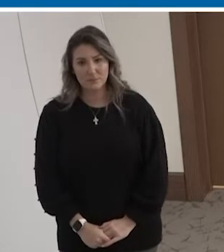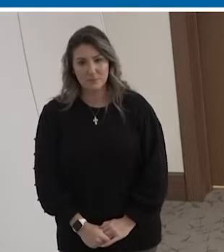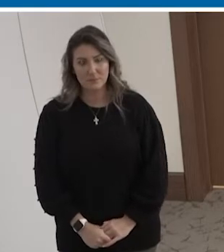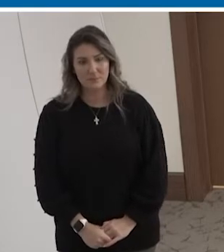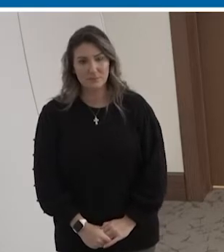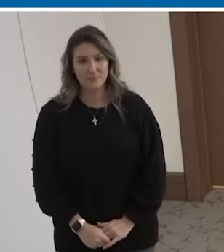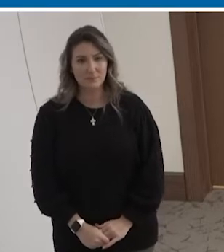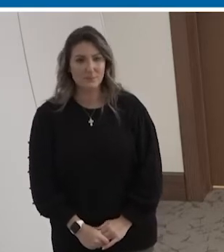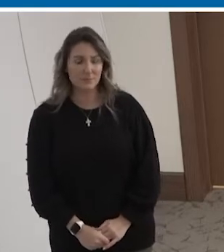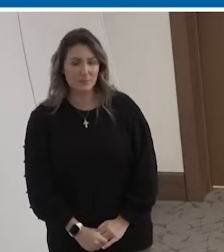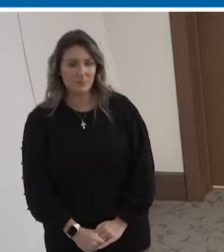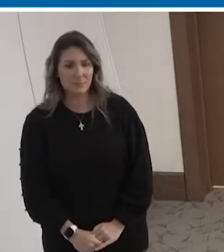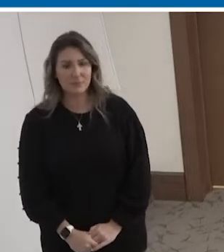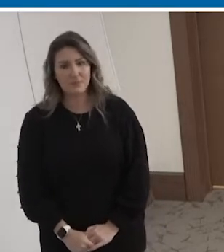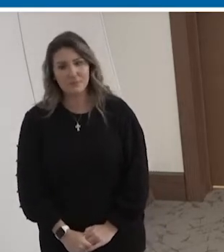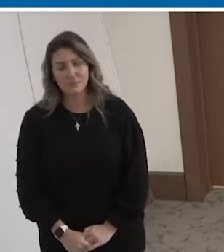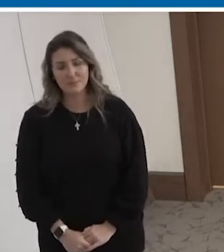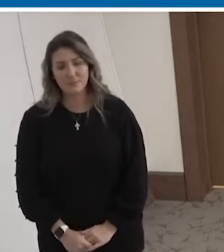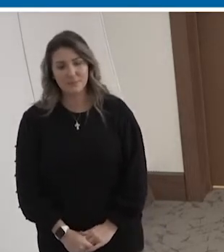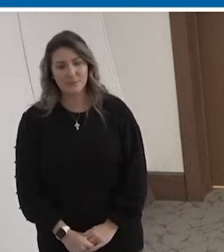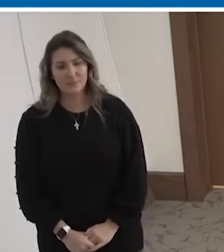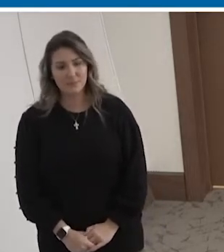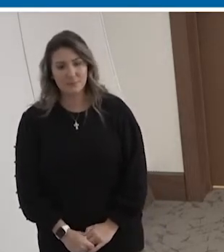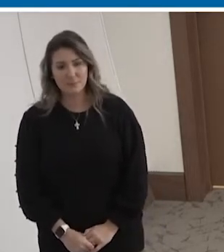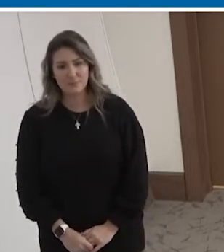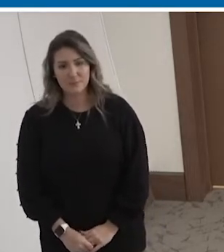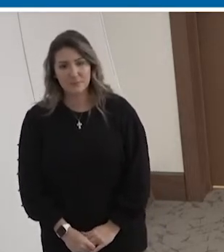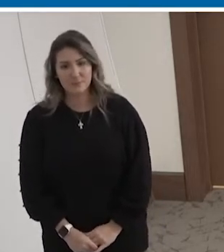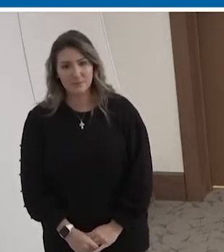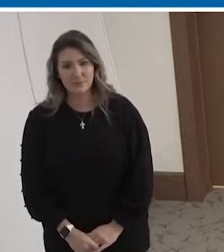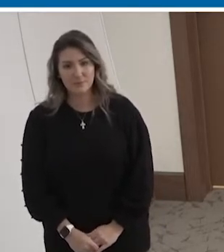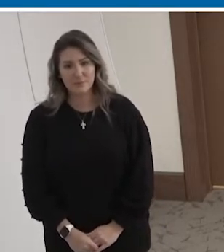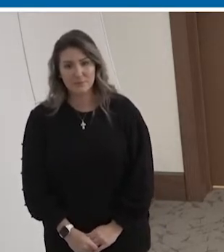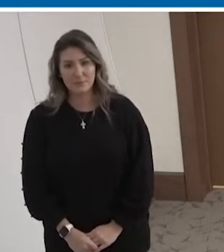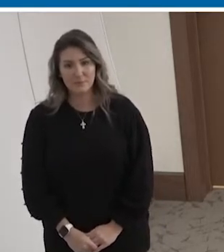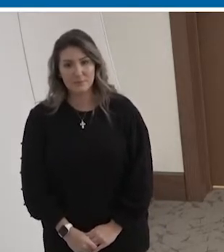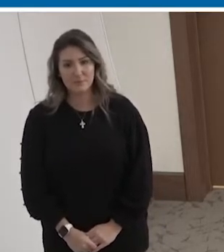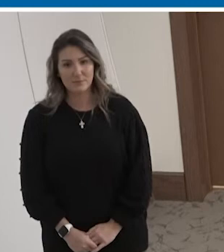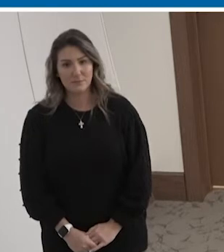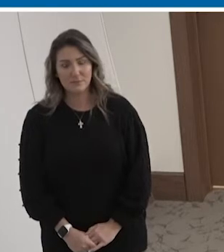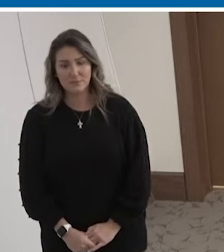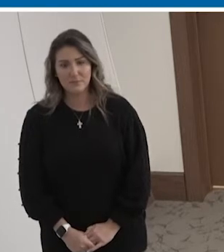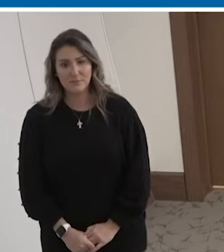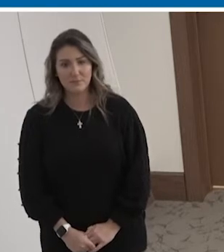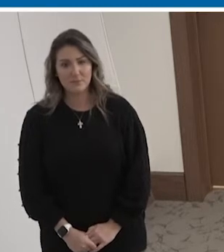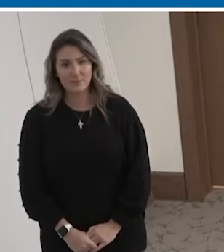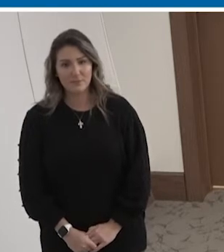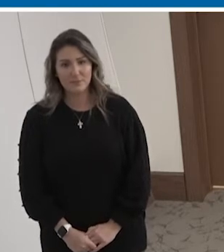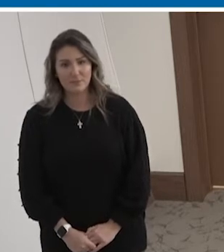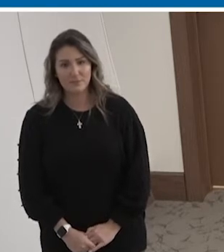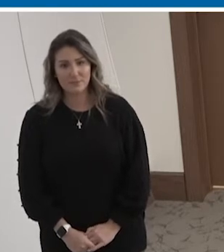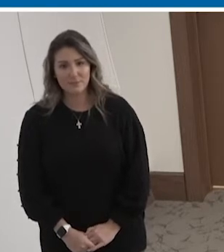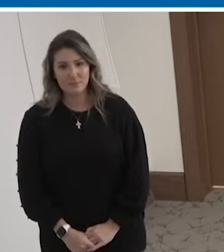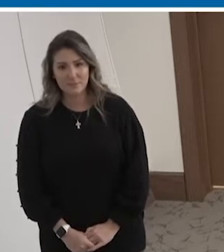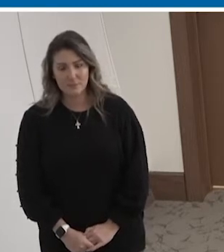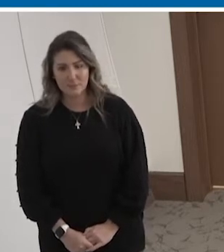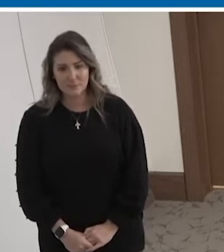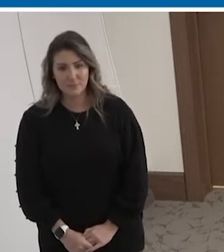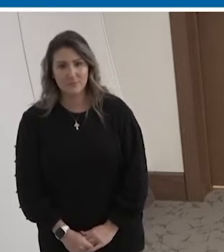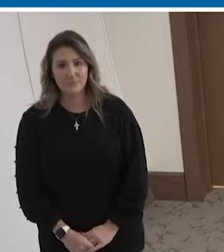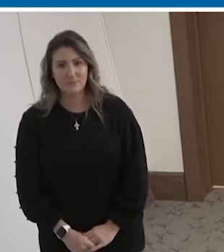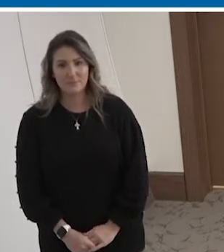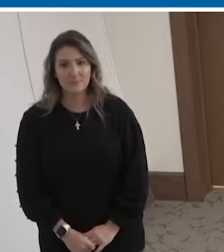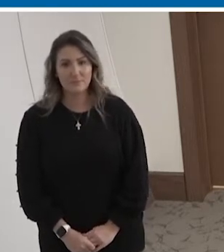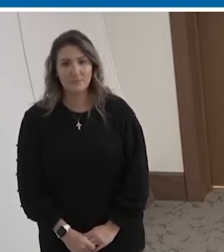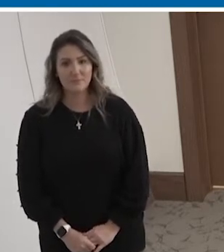podemos identificar a los estudiantes y al personal que tienen COVID, pero son asintomáticos, no muestran